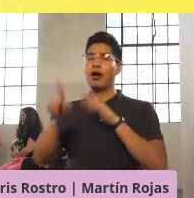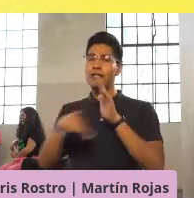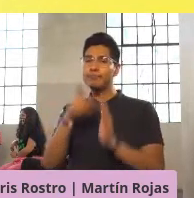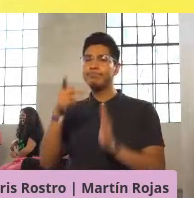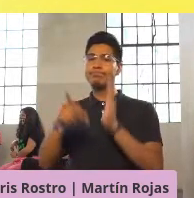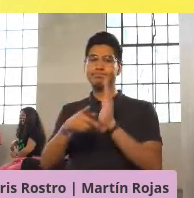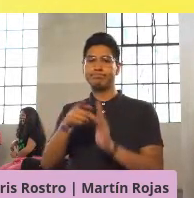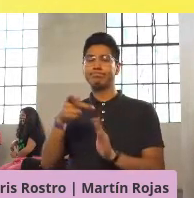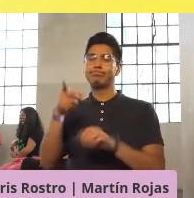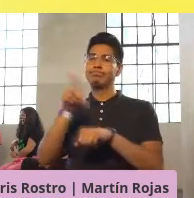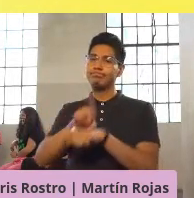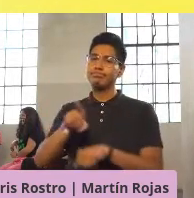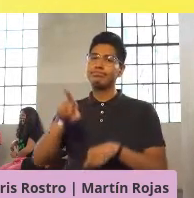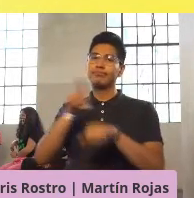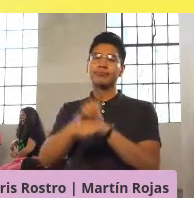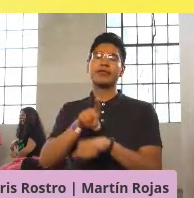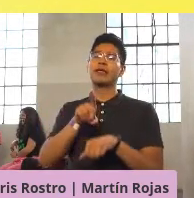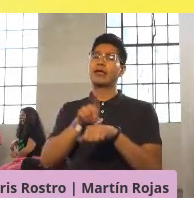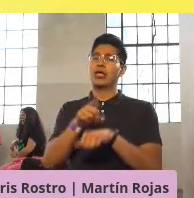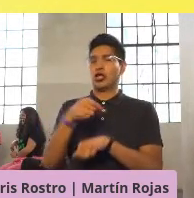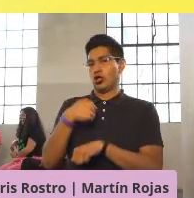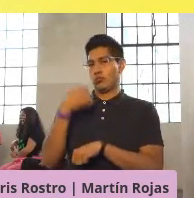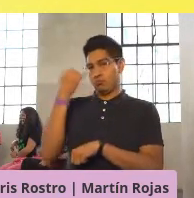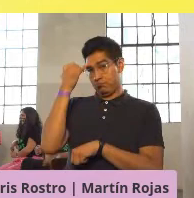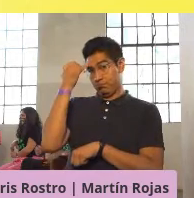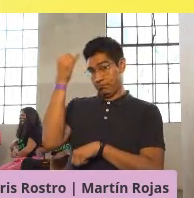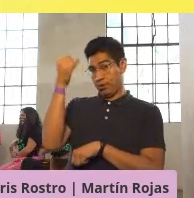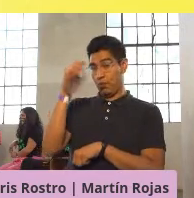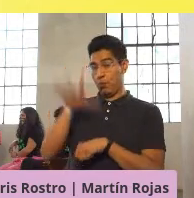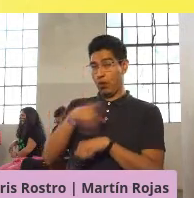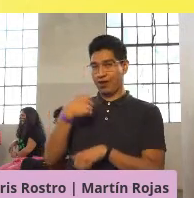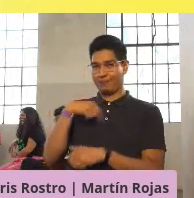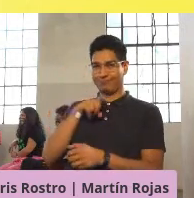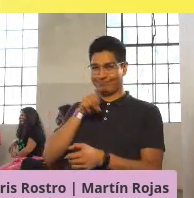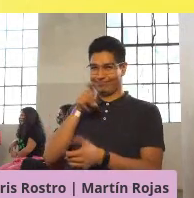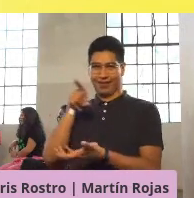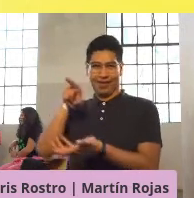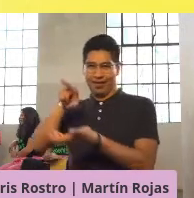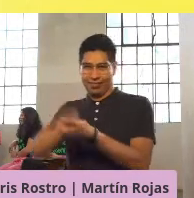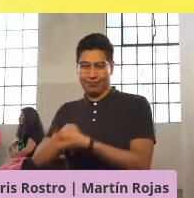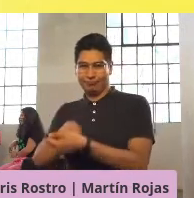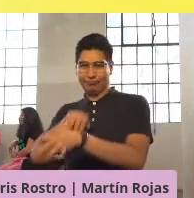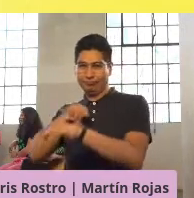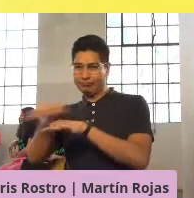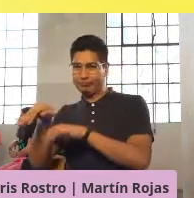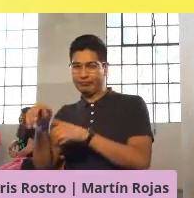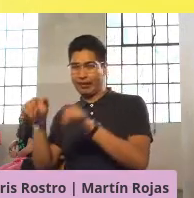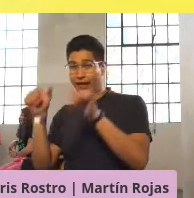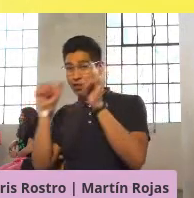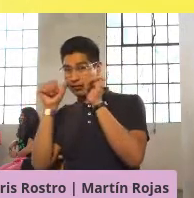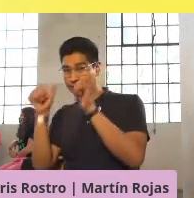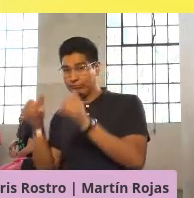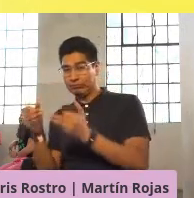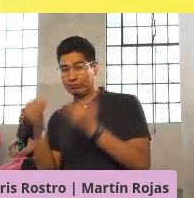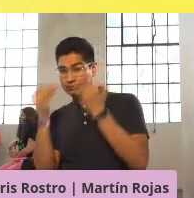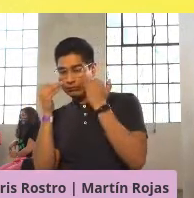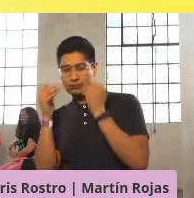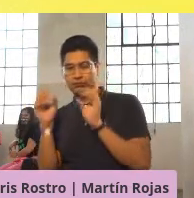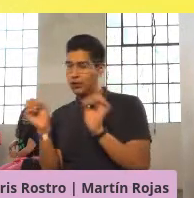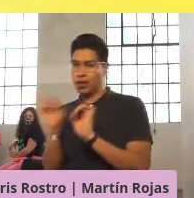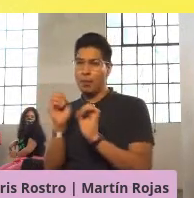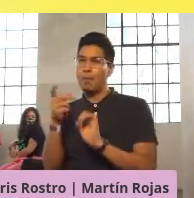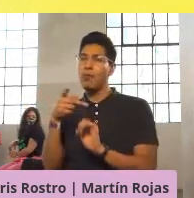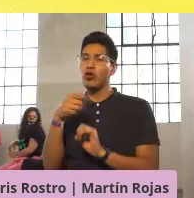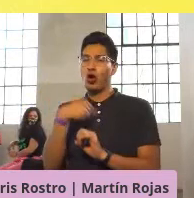que yo me imagino, porque yo no estoy ahí en esa parte, yo hago dibujitos, pero para que podamos estar nosotras tranquilamente haciendo